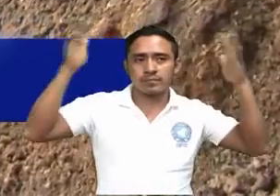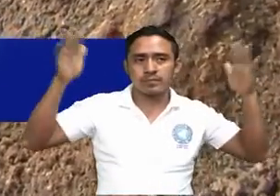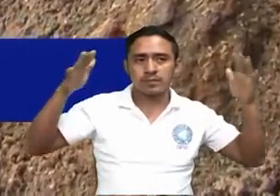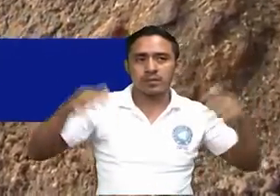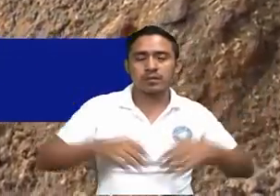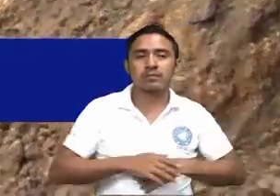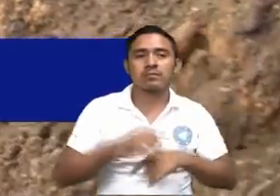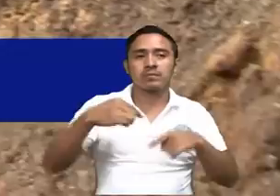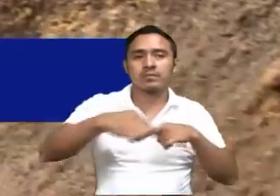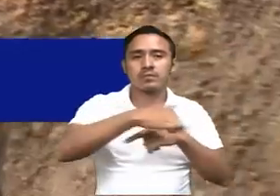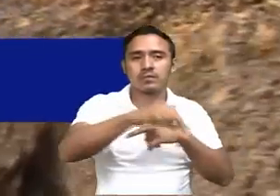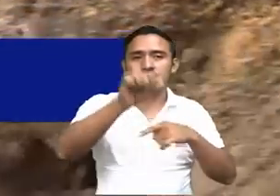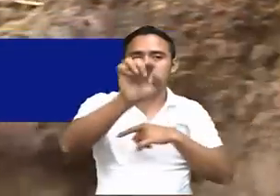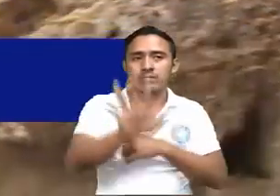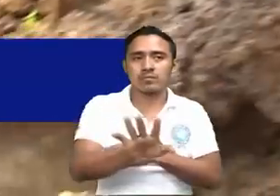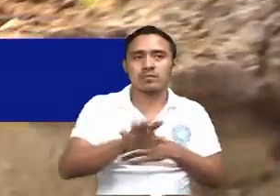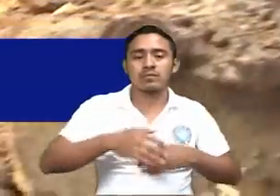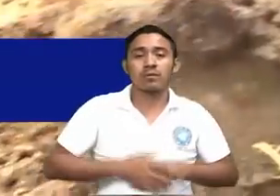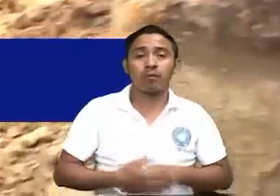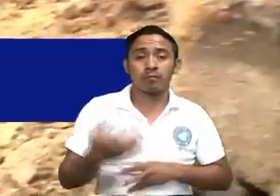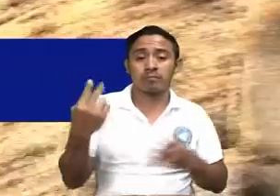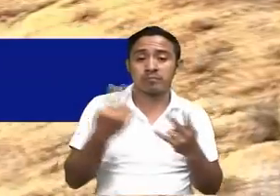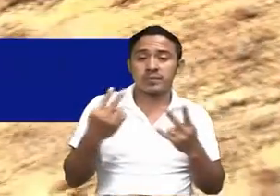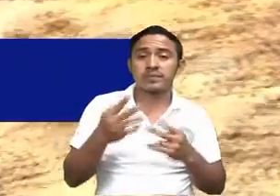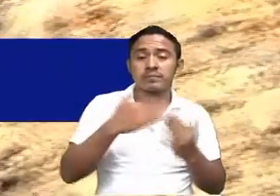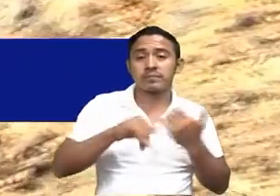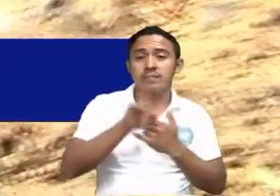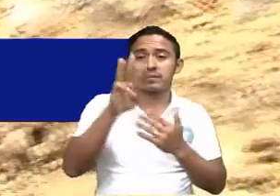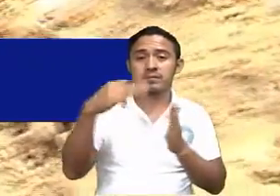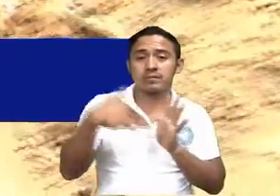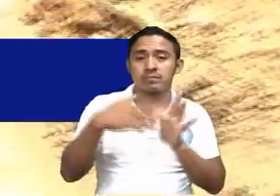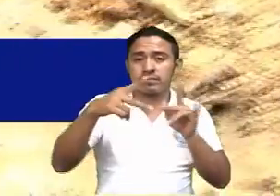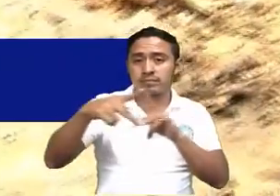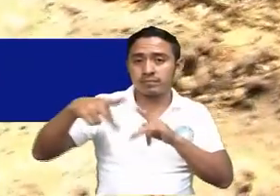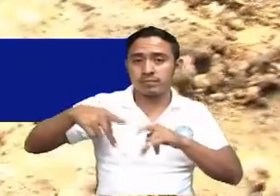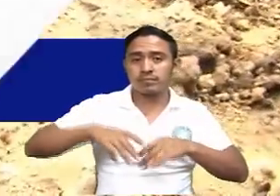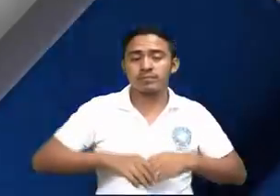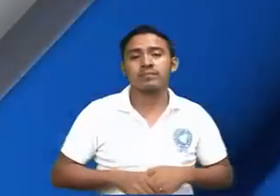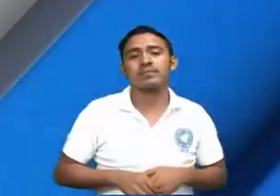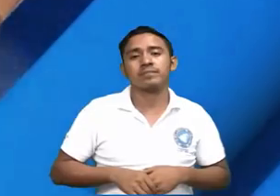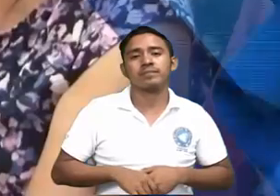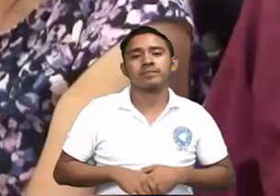en el Distrito 5, donde habitan más de 3.000 habitantes.